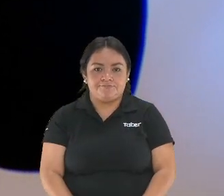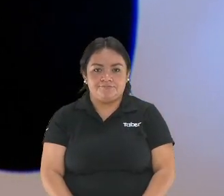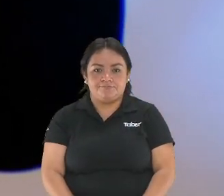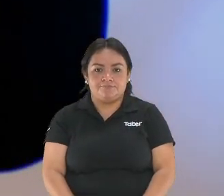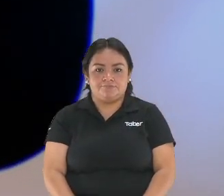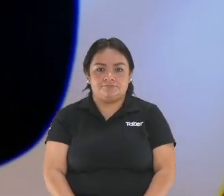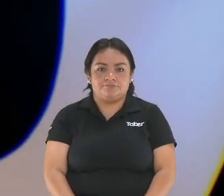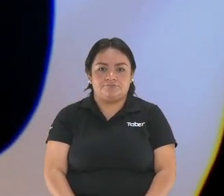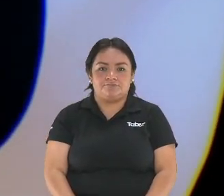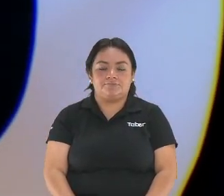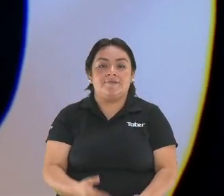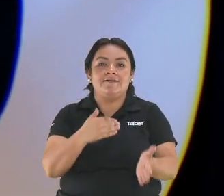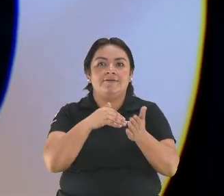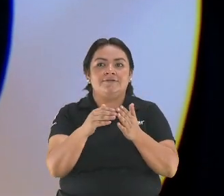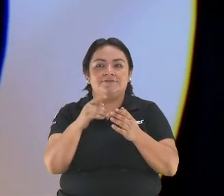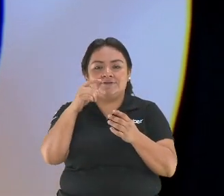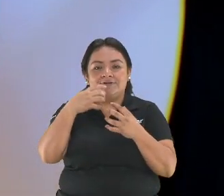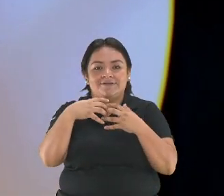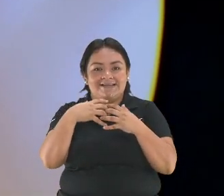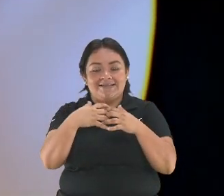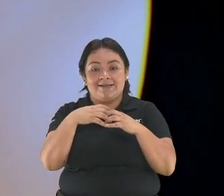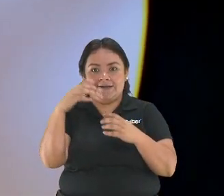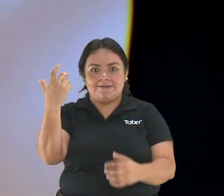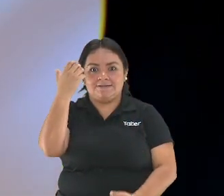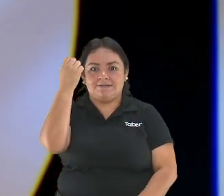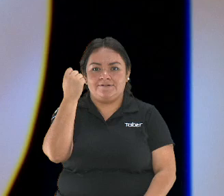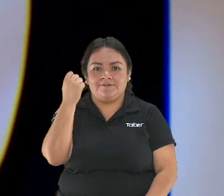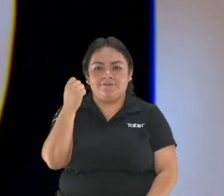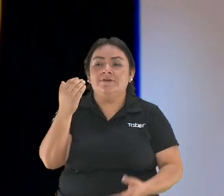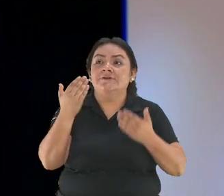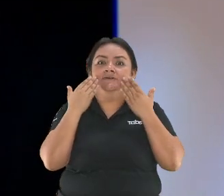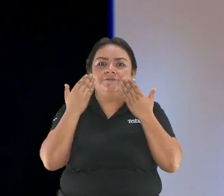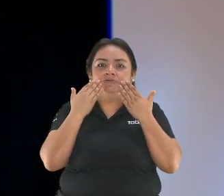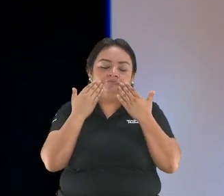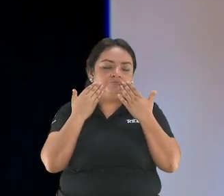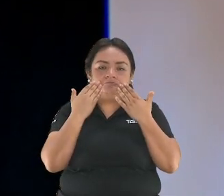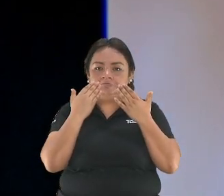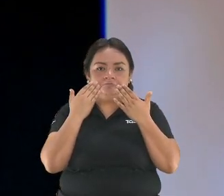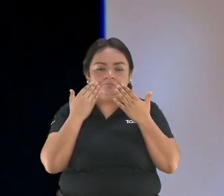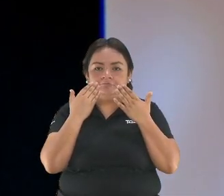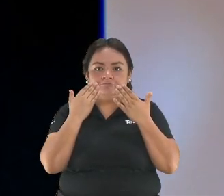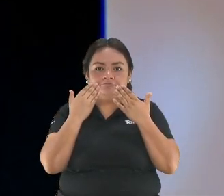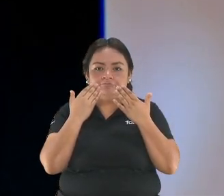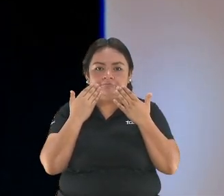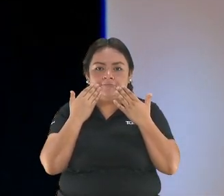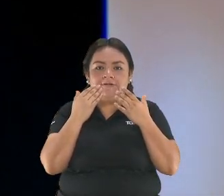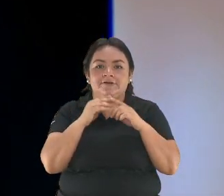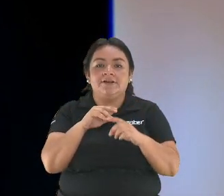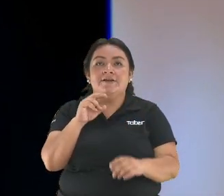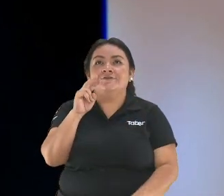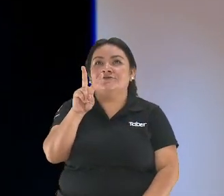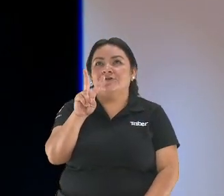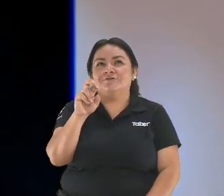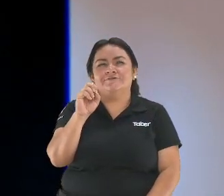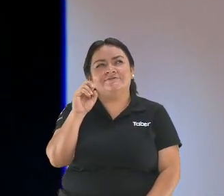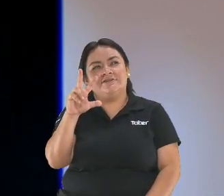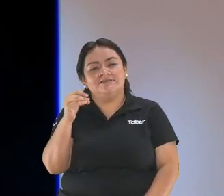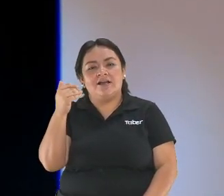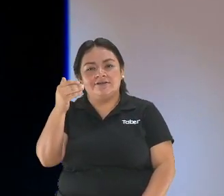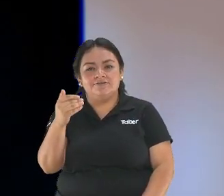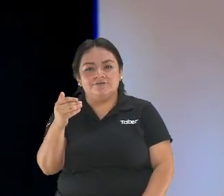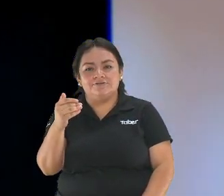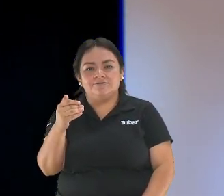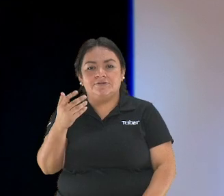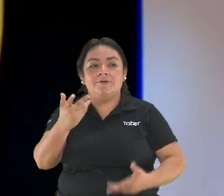logro tener éxito y quiero decirle algo no lo gozo por mucho porque los 23 años de haber comenzado todo